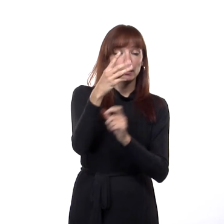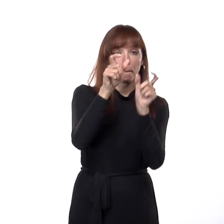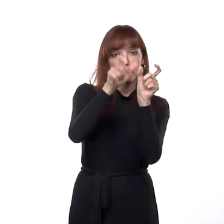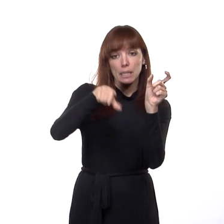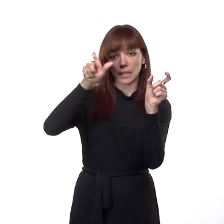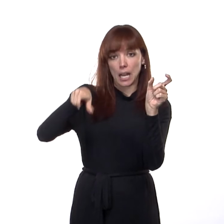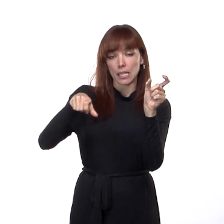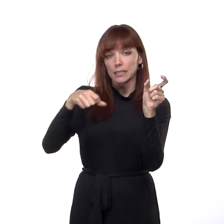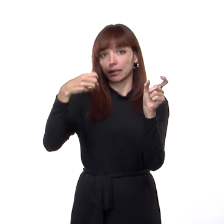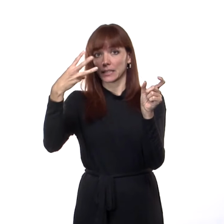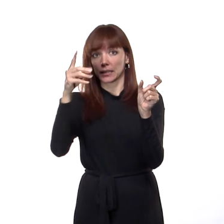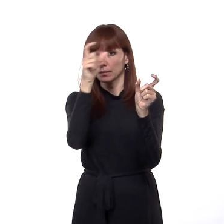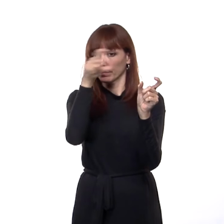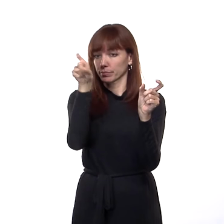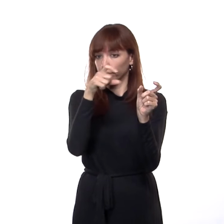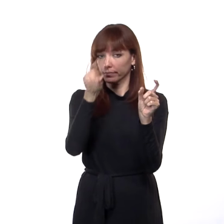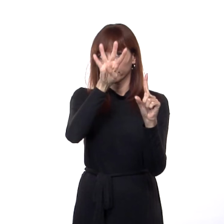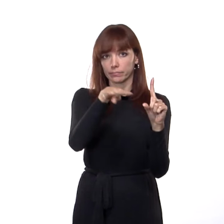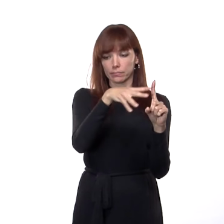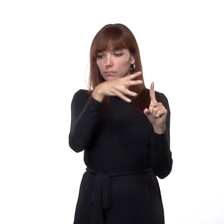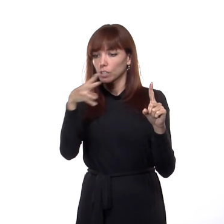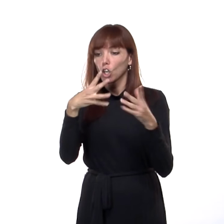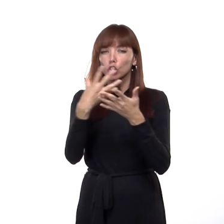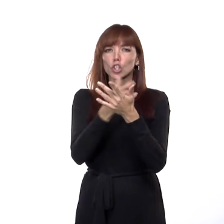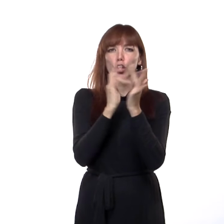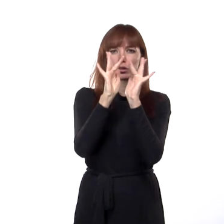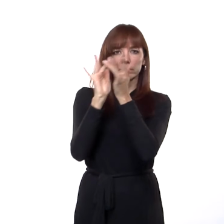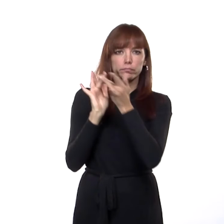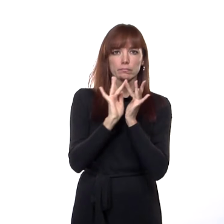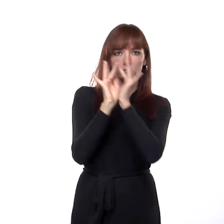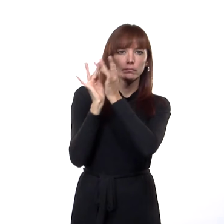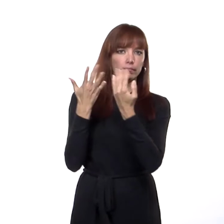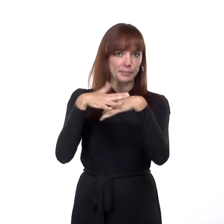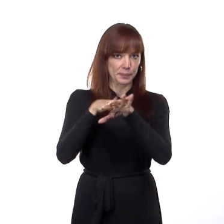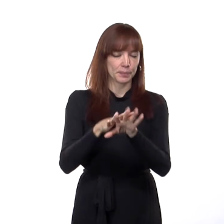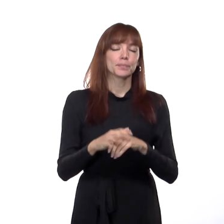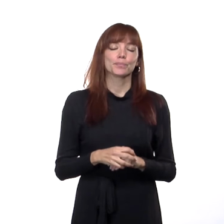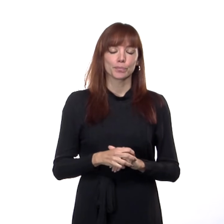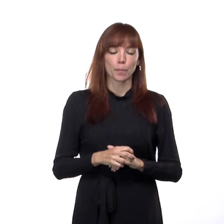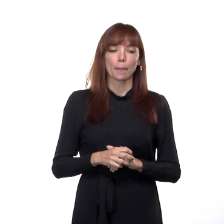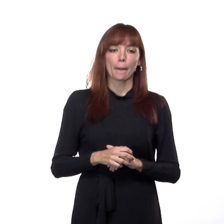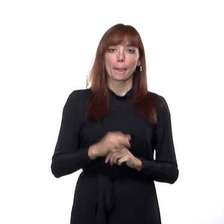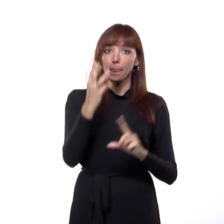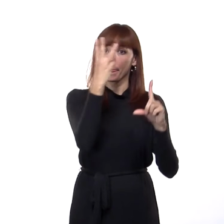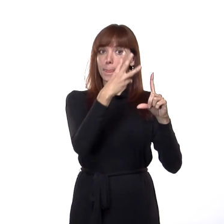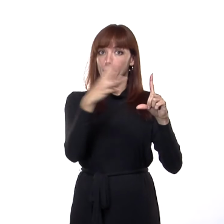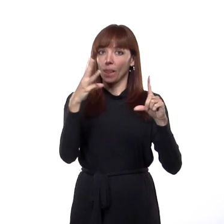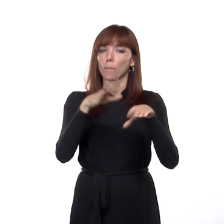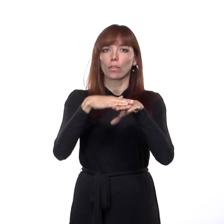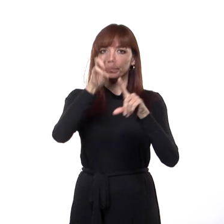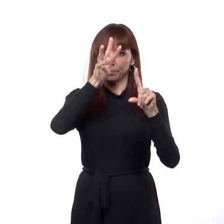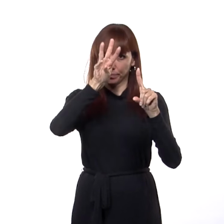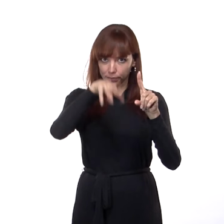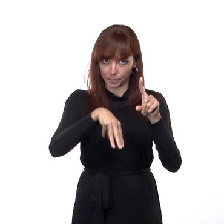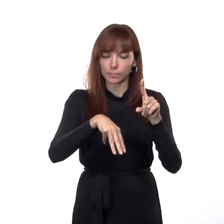y veremos que todos ellos están totalmente implicados unos en con otros vale en cuanto a los horizontales yo diría perdón a los verticales yo